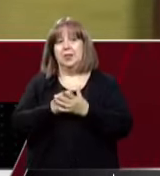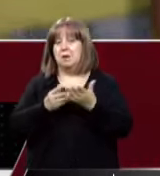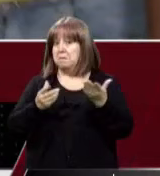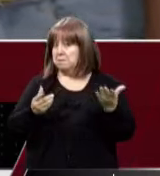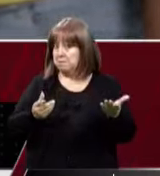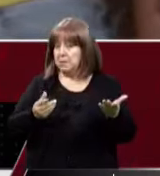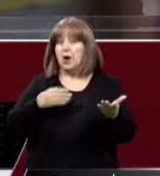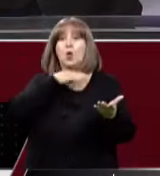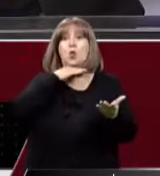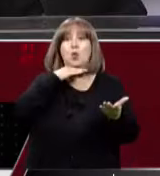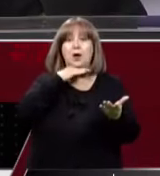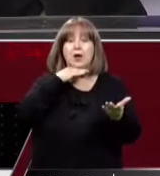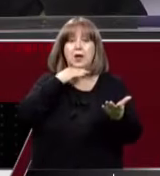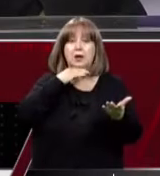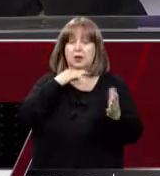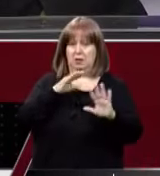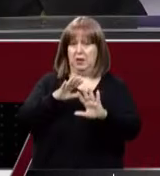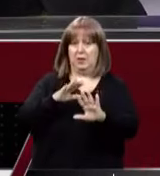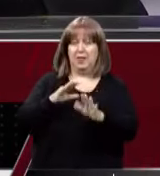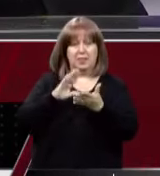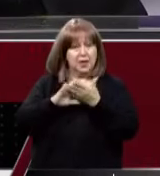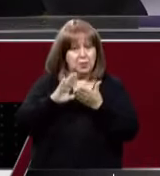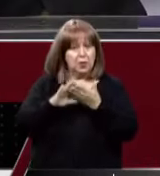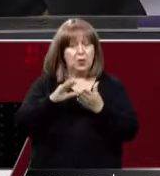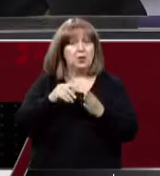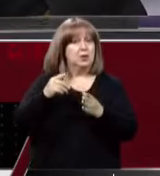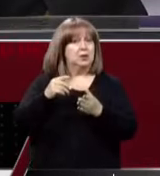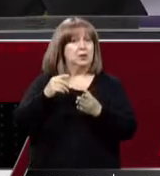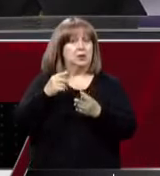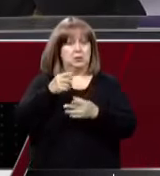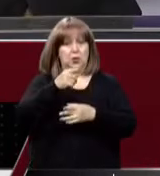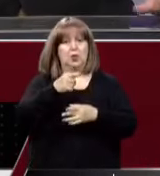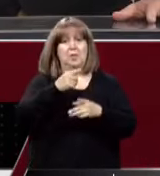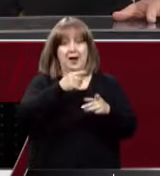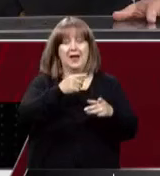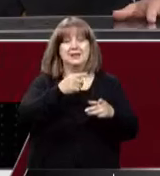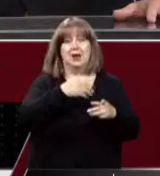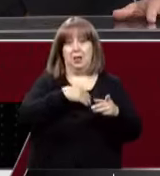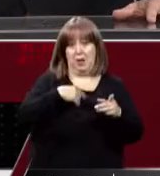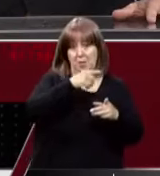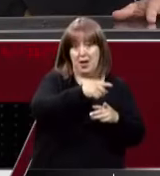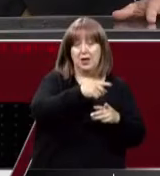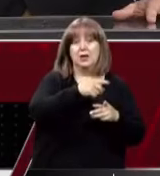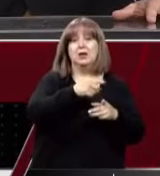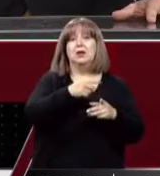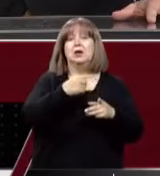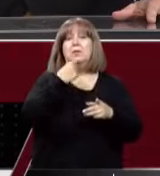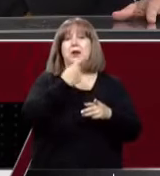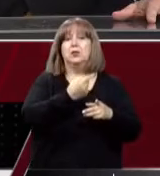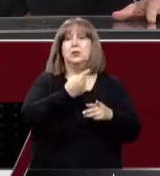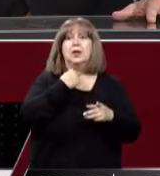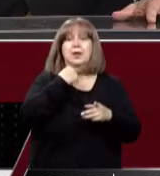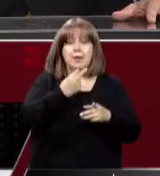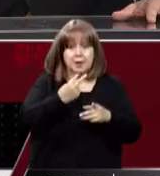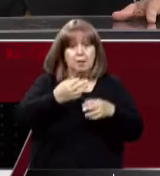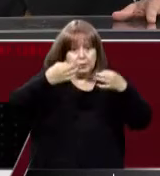decís? Esto puntualicémoslo porque por ahí no ha quedado tan claro. Para ella, para Soledad, que está ahí con vos, ¿ha quedado constatado que su hijo